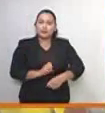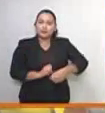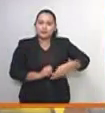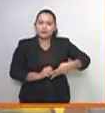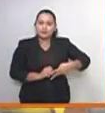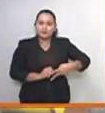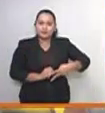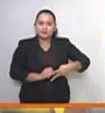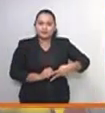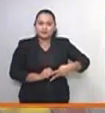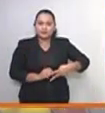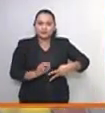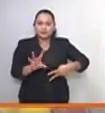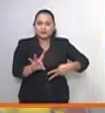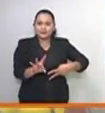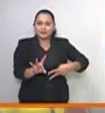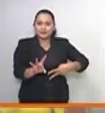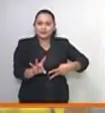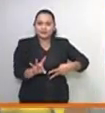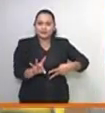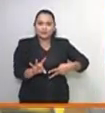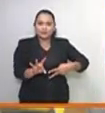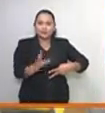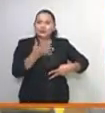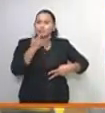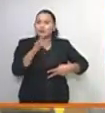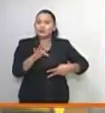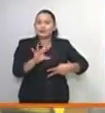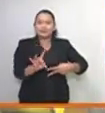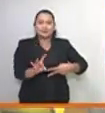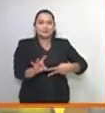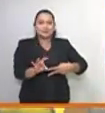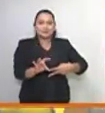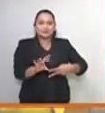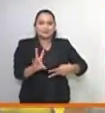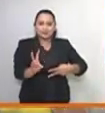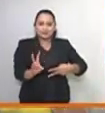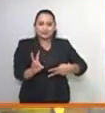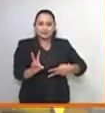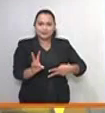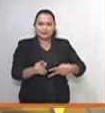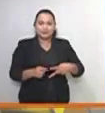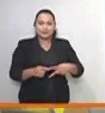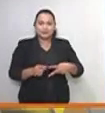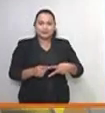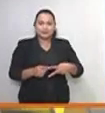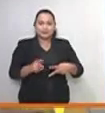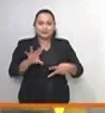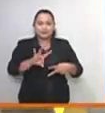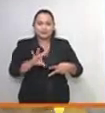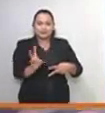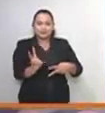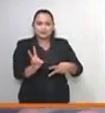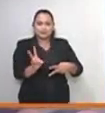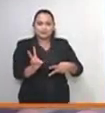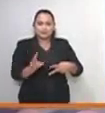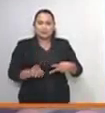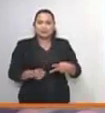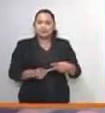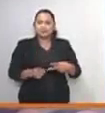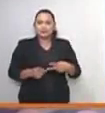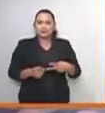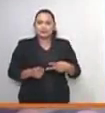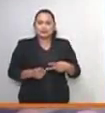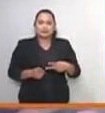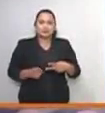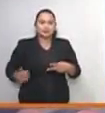su primer dígito. Este es el 8, segundo dígito, suerte, porque este es el 7. Primer número ganador es el 87. Ahora conoceremos nuestro segundo